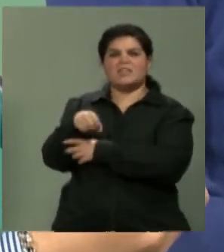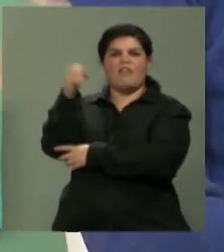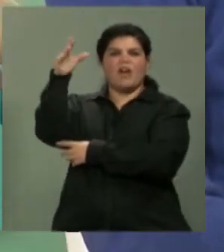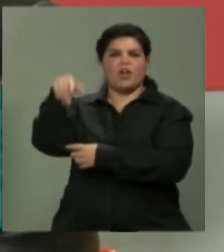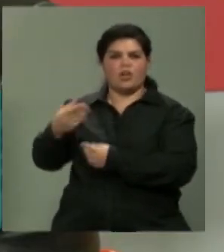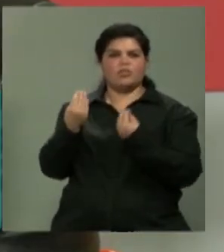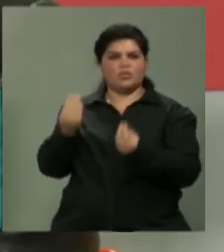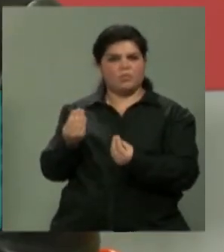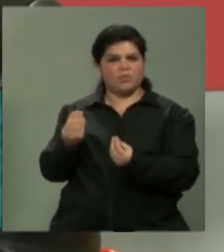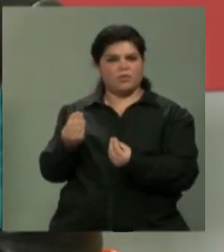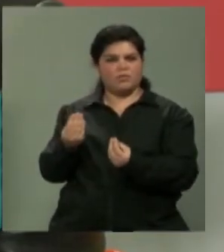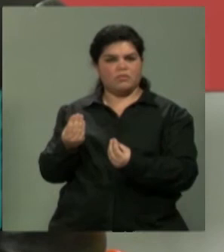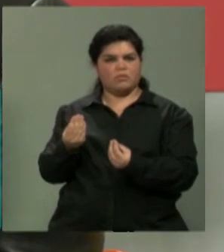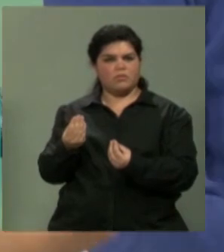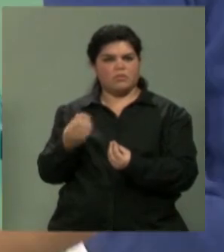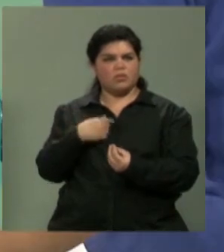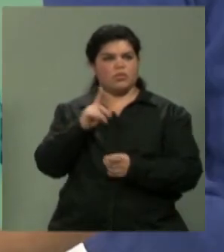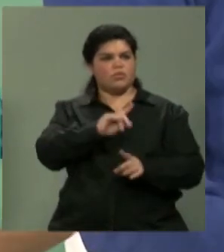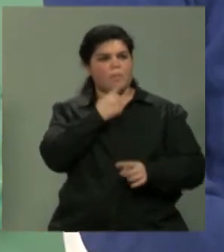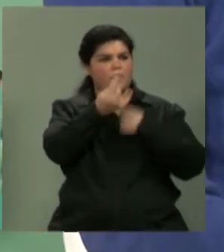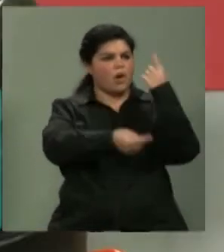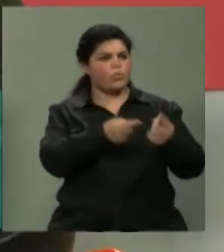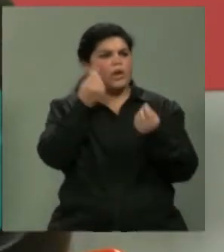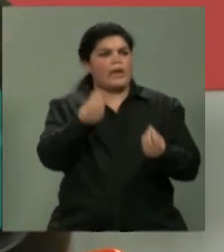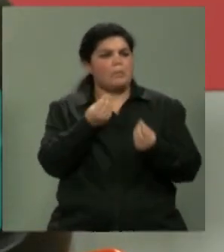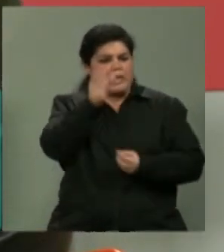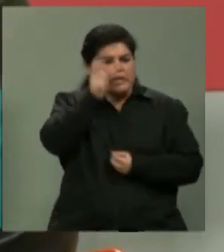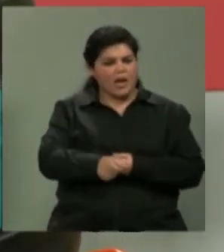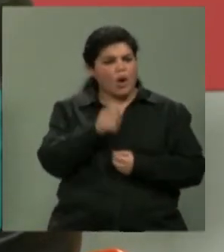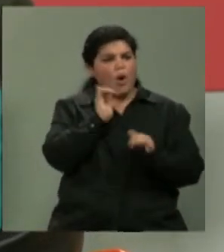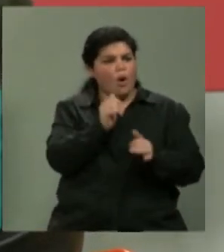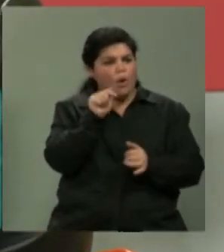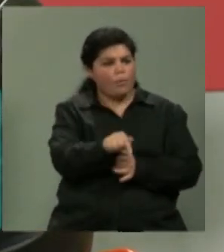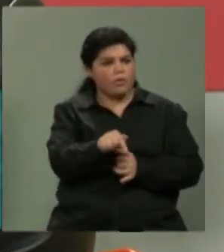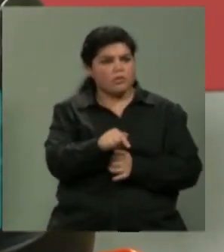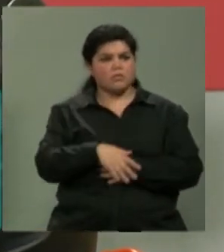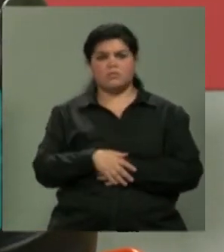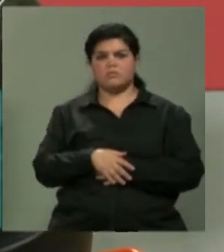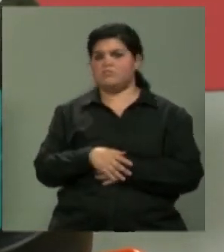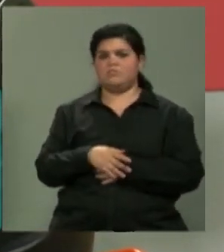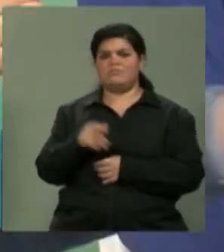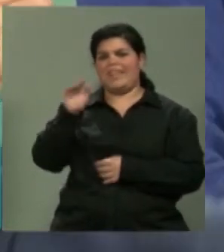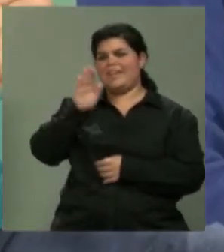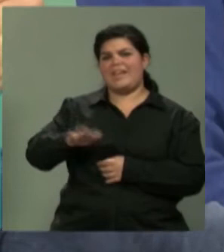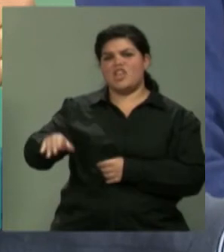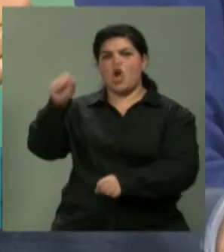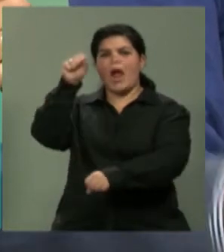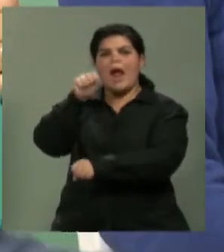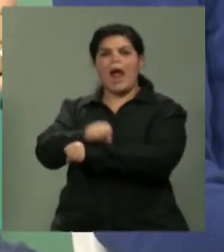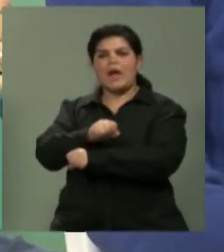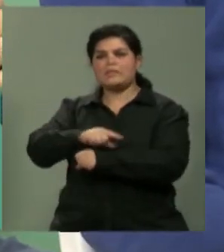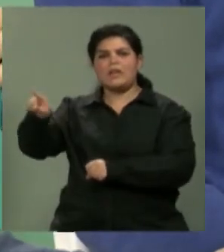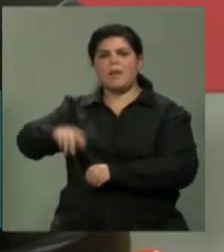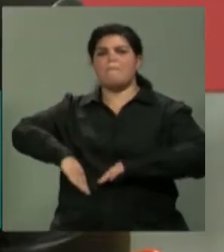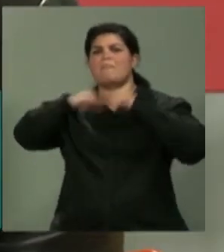interesa. neoliberalismo. ¿Qué hacemos con el pibe? ¿Me puedes contestar fijarse, eso? menos llenar las cárceles de niños. ¿Qué cualquier hacemos? cosa. ¿Qué hacemos